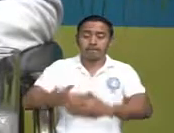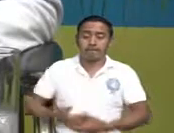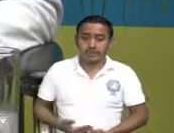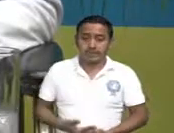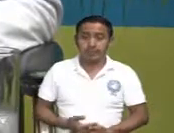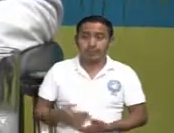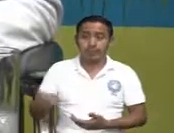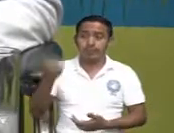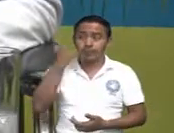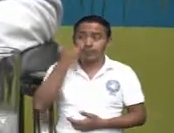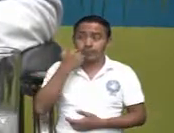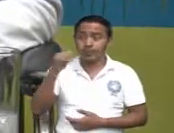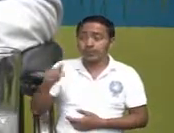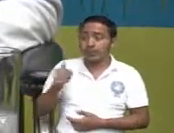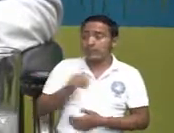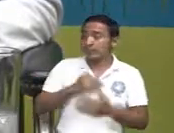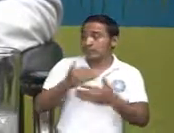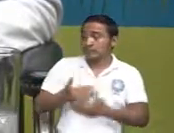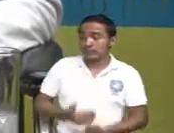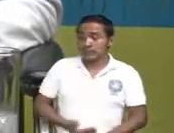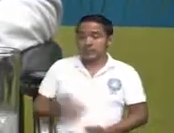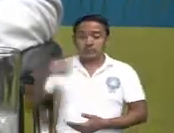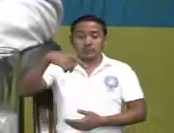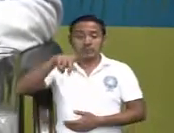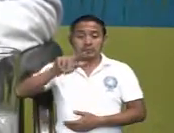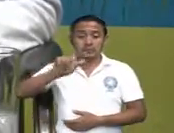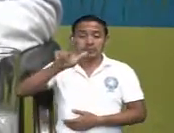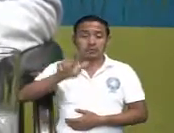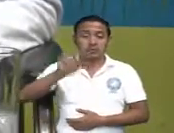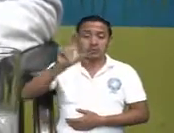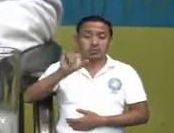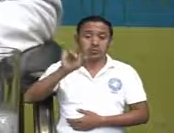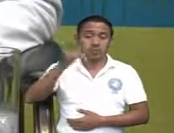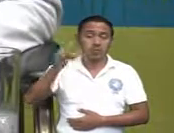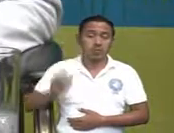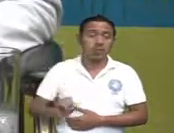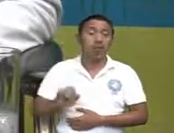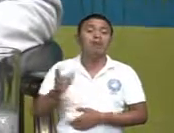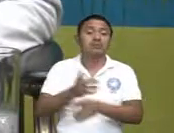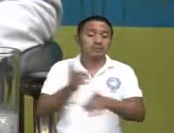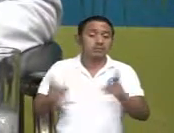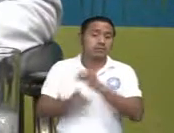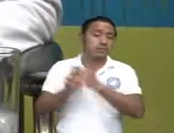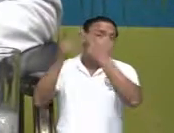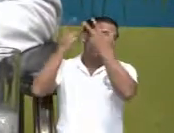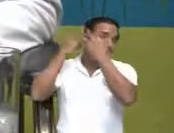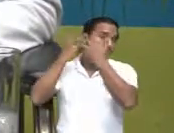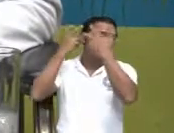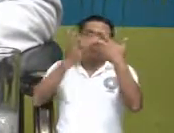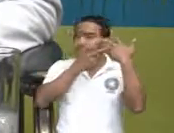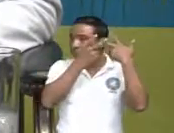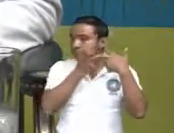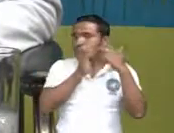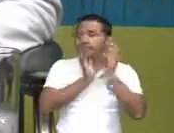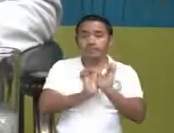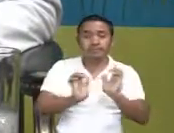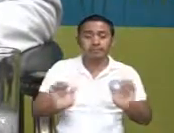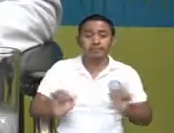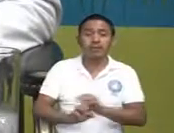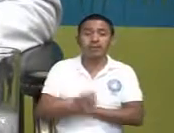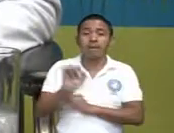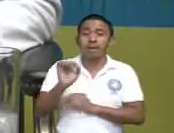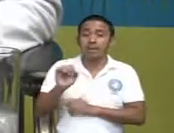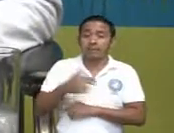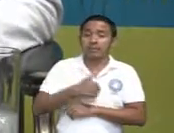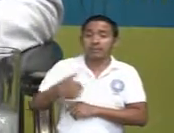si hubo un embarazo patológico tiene que revisarse la audición a ese bebé y eso se tiene que hacer en los primeros